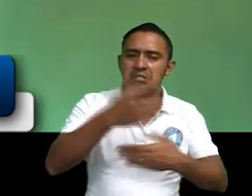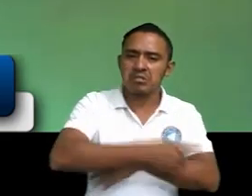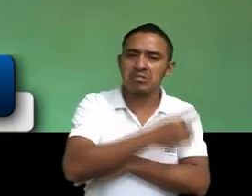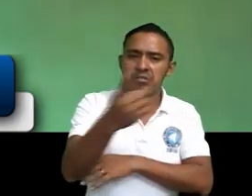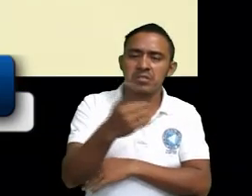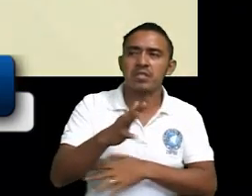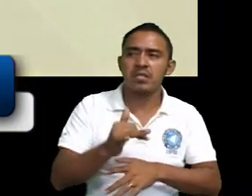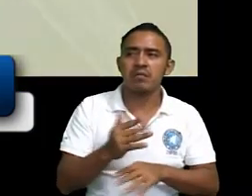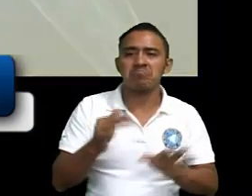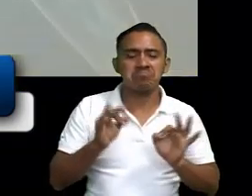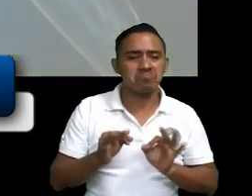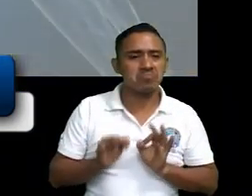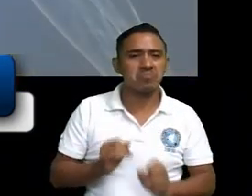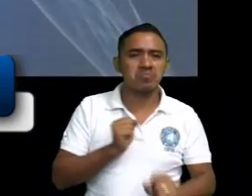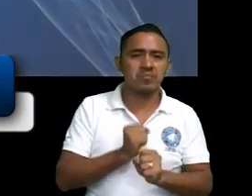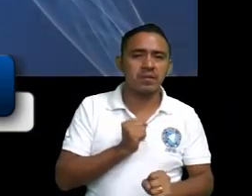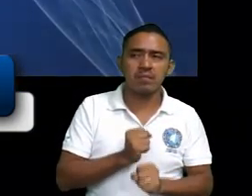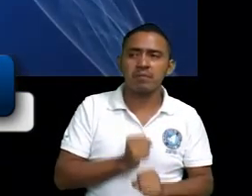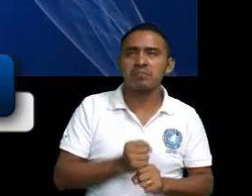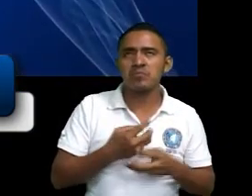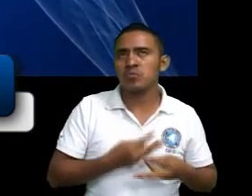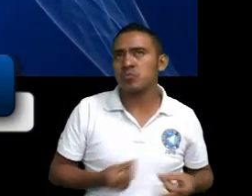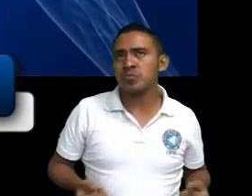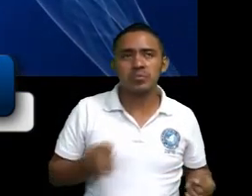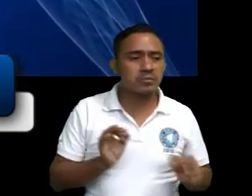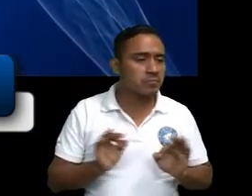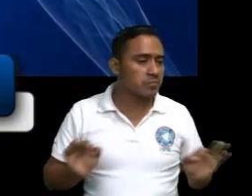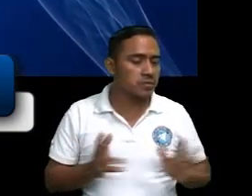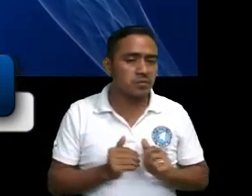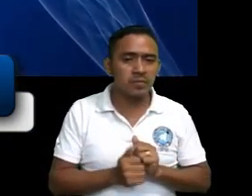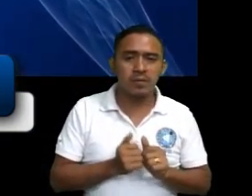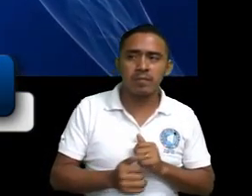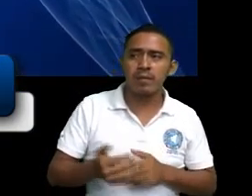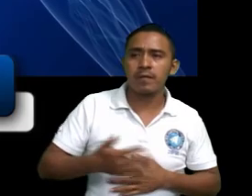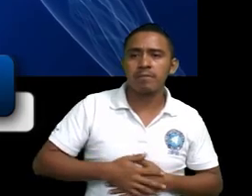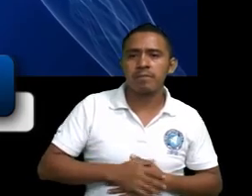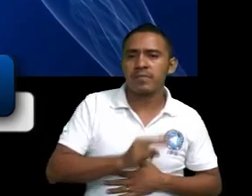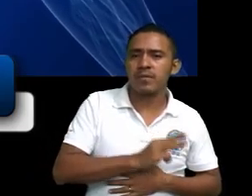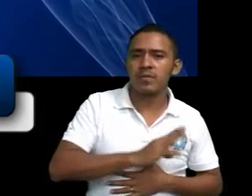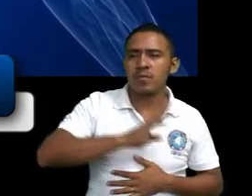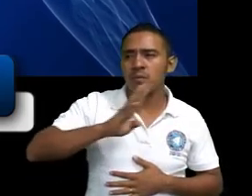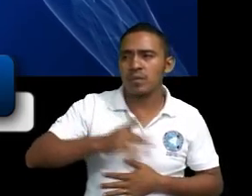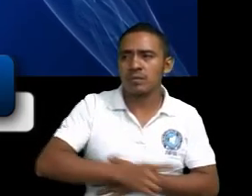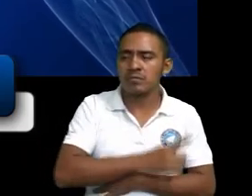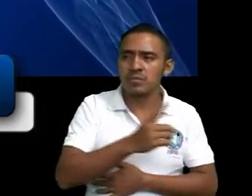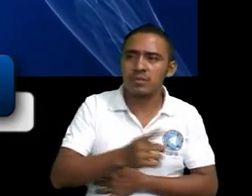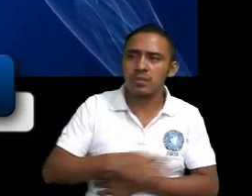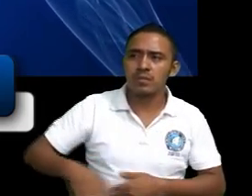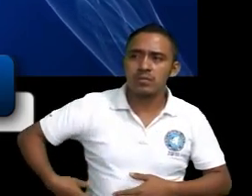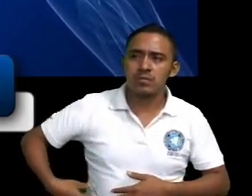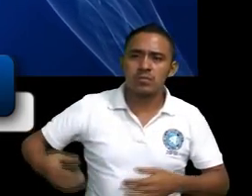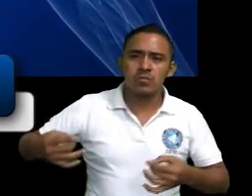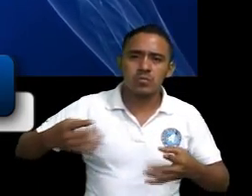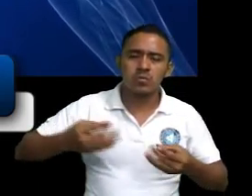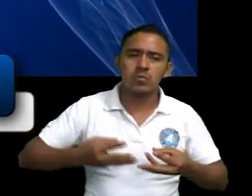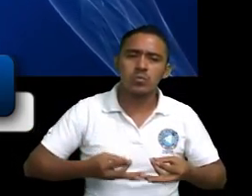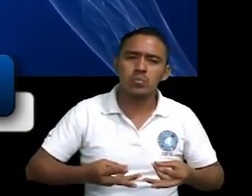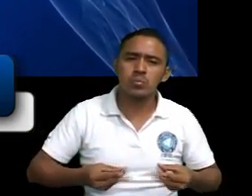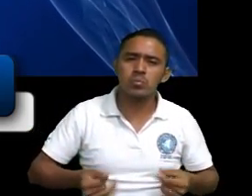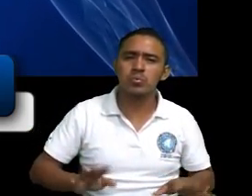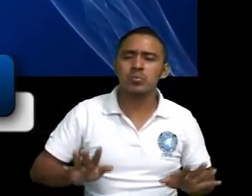se está reintegrando sus labores de manera general, y entre el tercer y el cuarto día el dolor postoperatorio